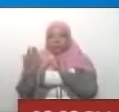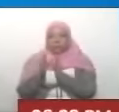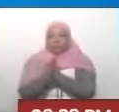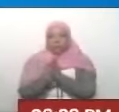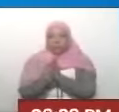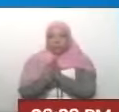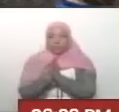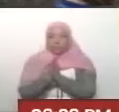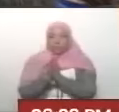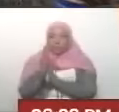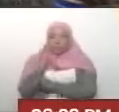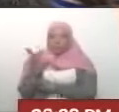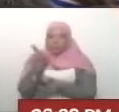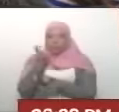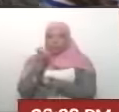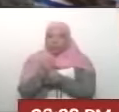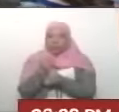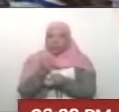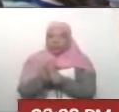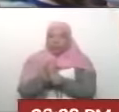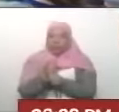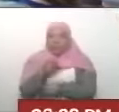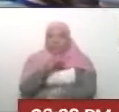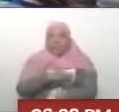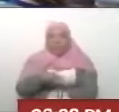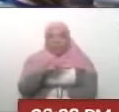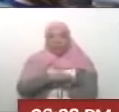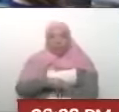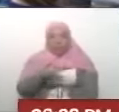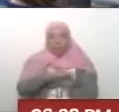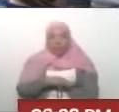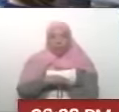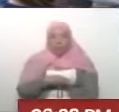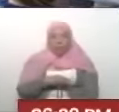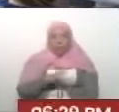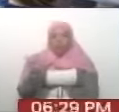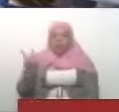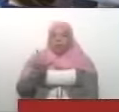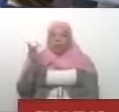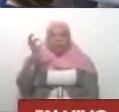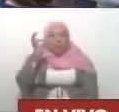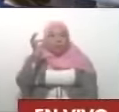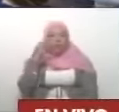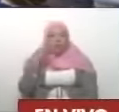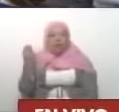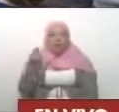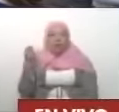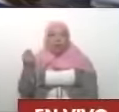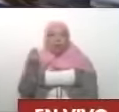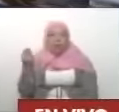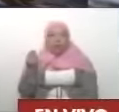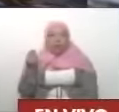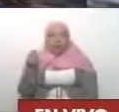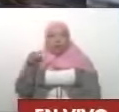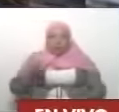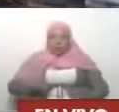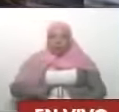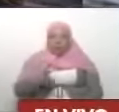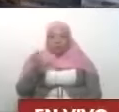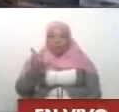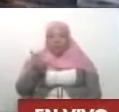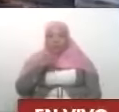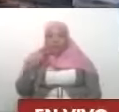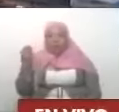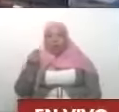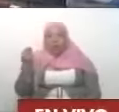ahora vamos a echar una conversadita sobre la gran misión Venezuela Joven. Nació la gran misión